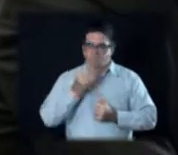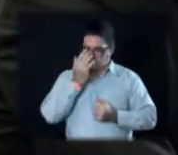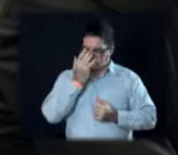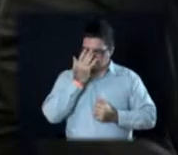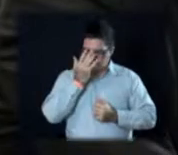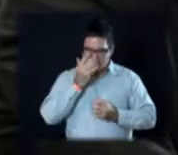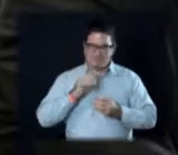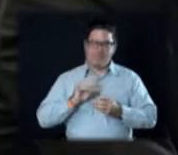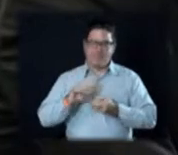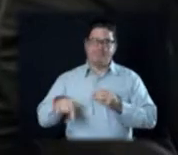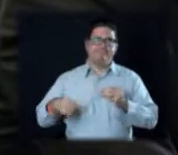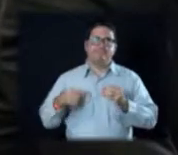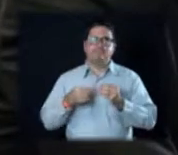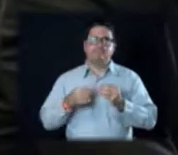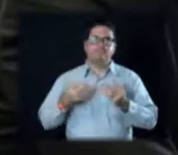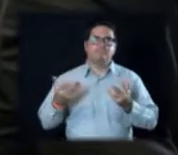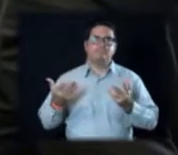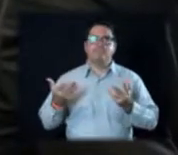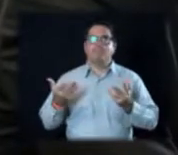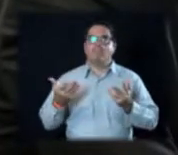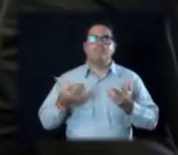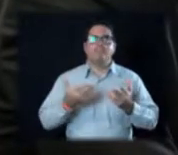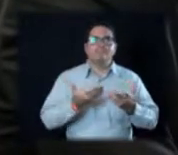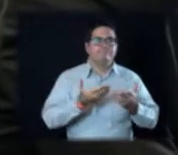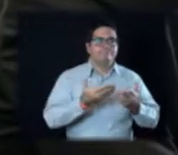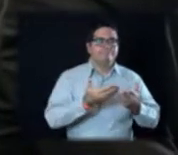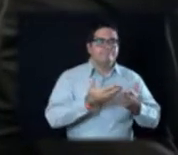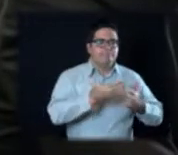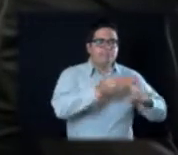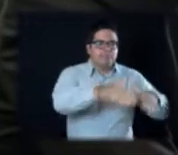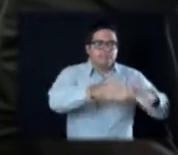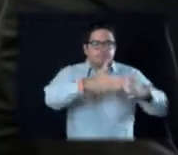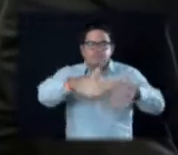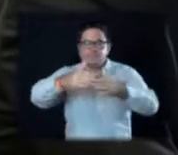sobre esencialmente por qué esto